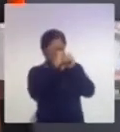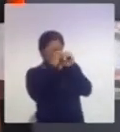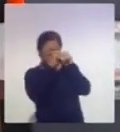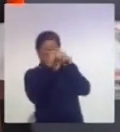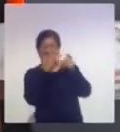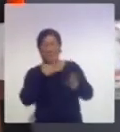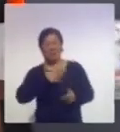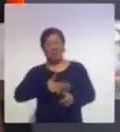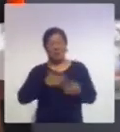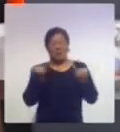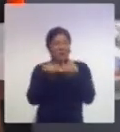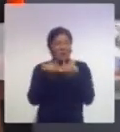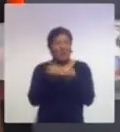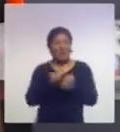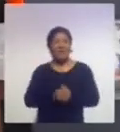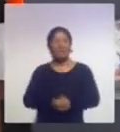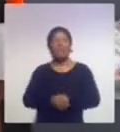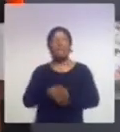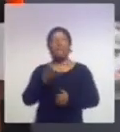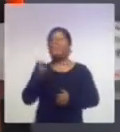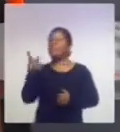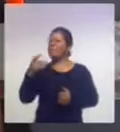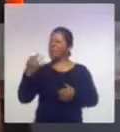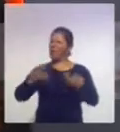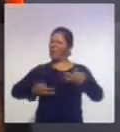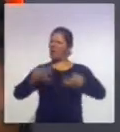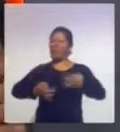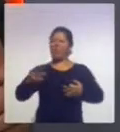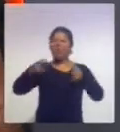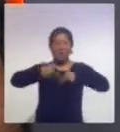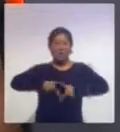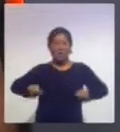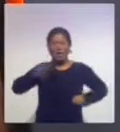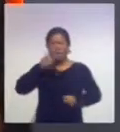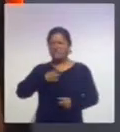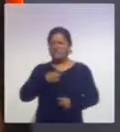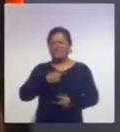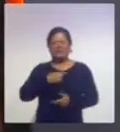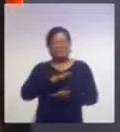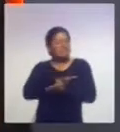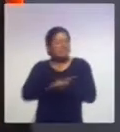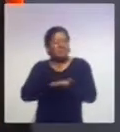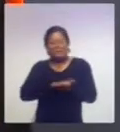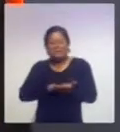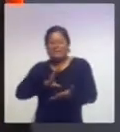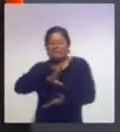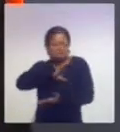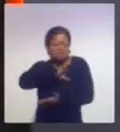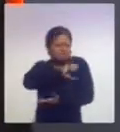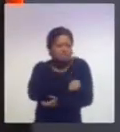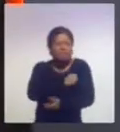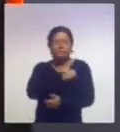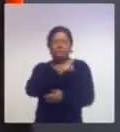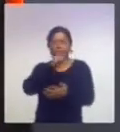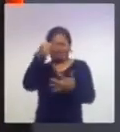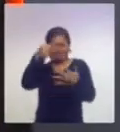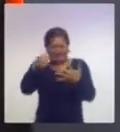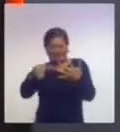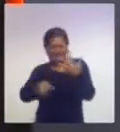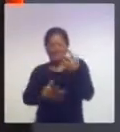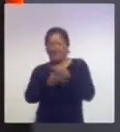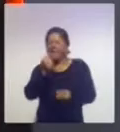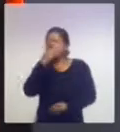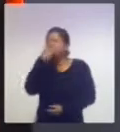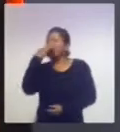jueces. Había una juez japonesa que dijo, simplemente me encantó, todo está delicioso y puros buenos